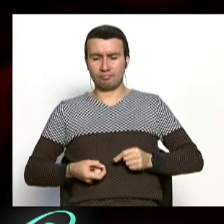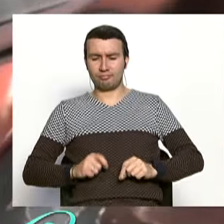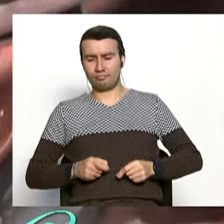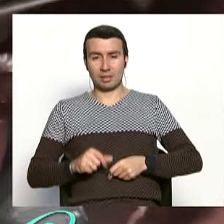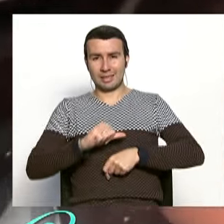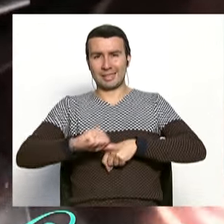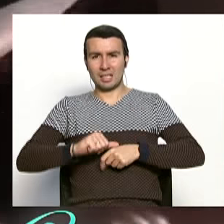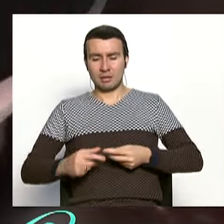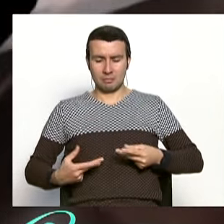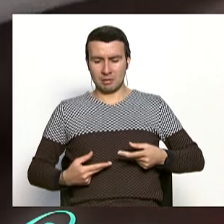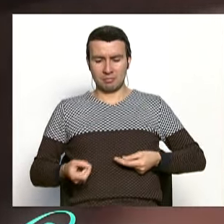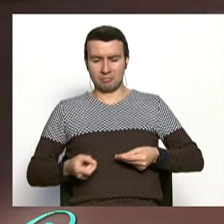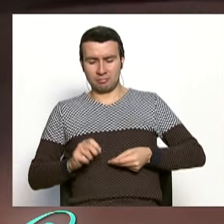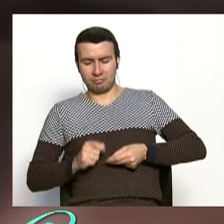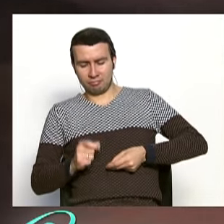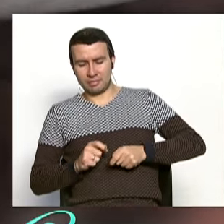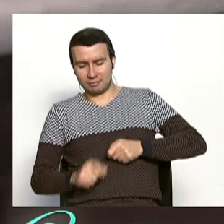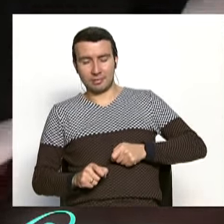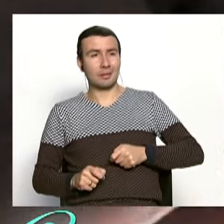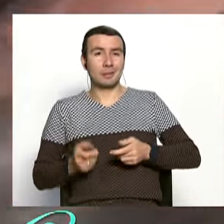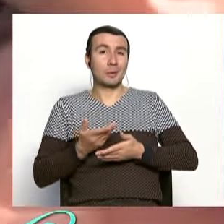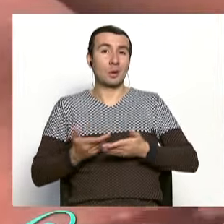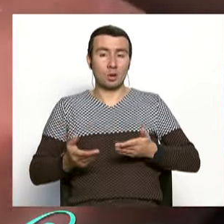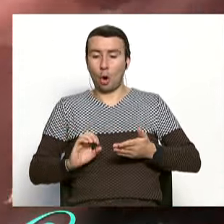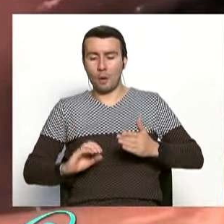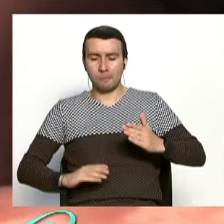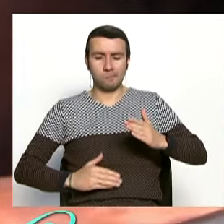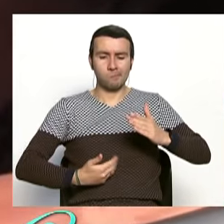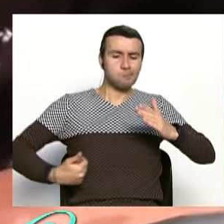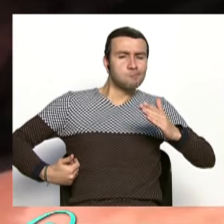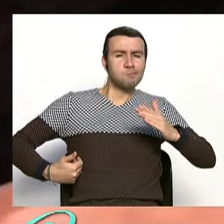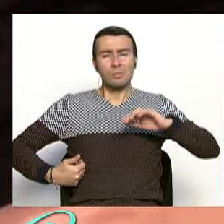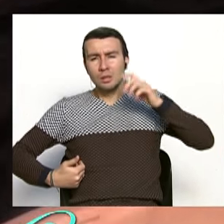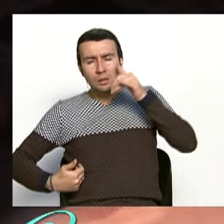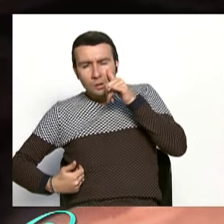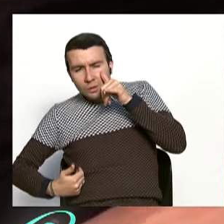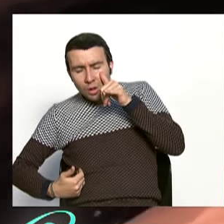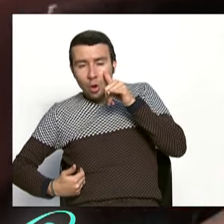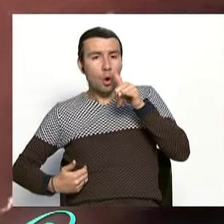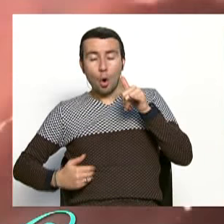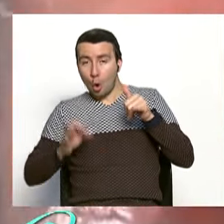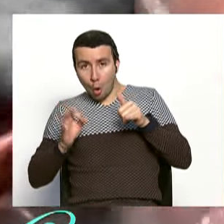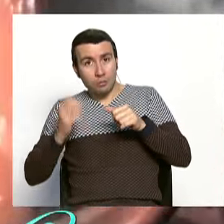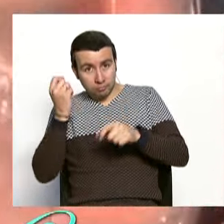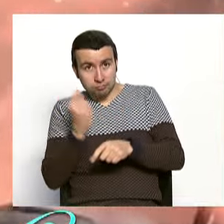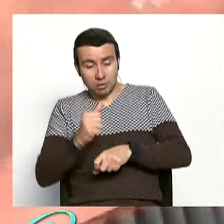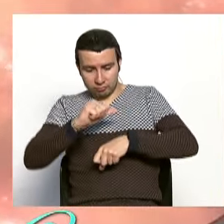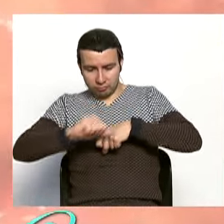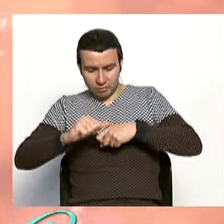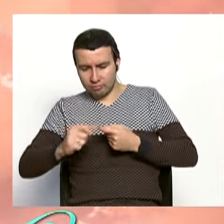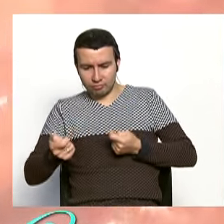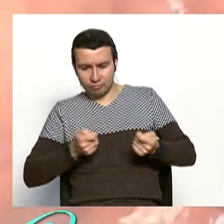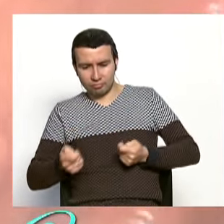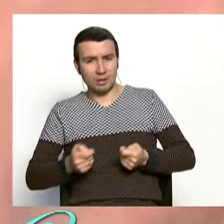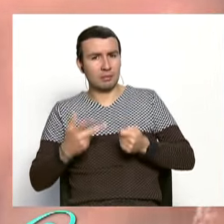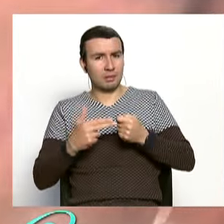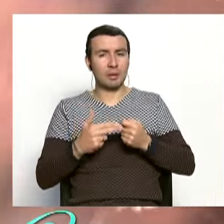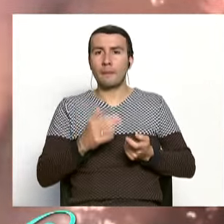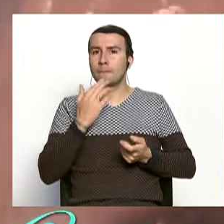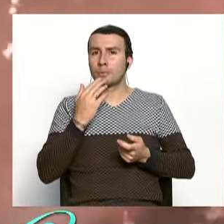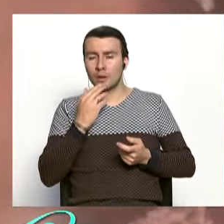instrumentos adicionales se utilizan para desplazar órganos para visualizar mejor o para realizar procedimientos operativos tales como